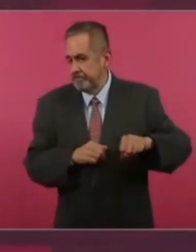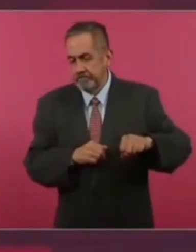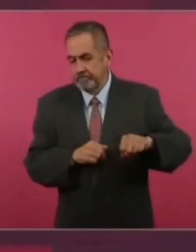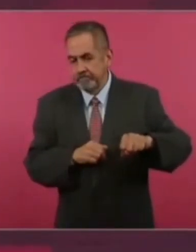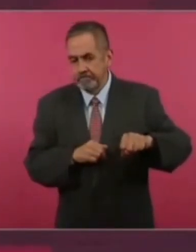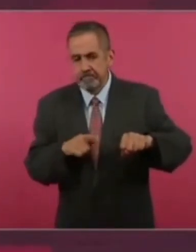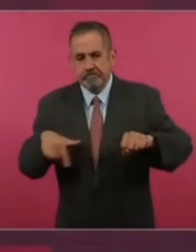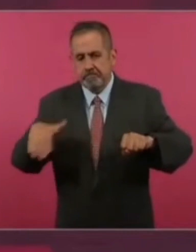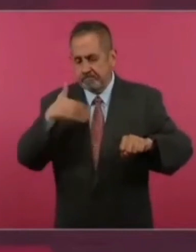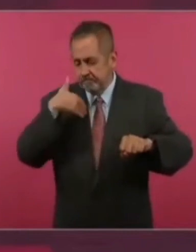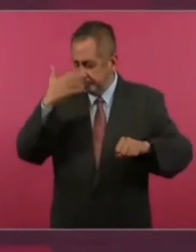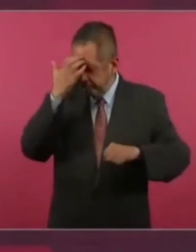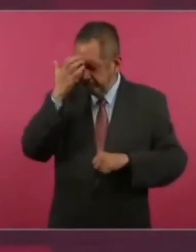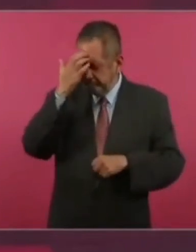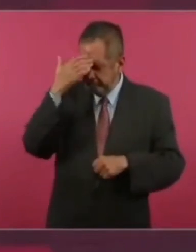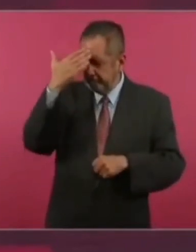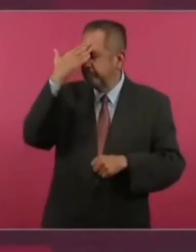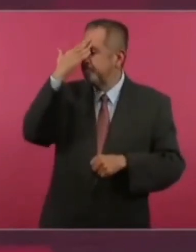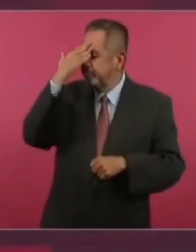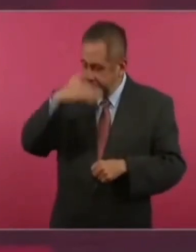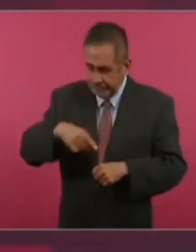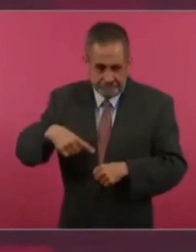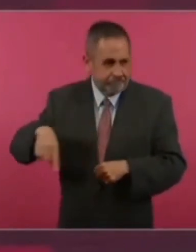ha tomado conciencia